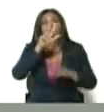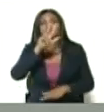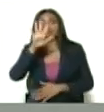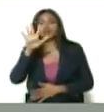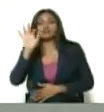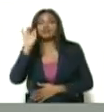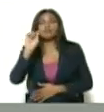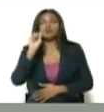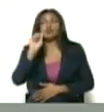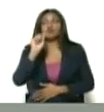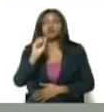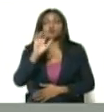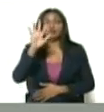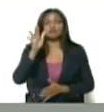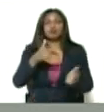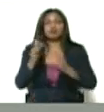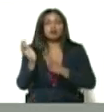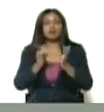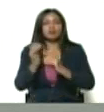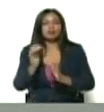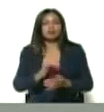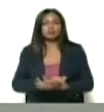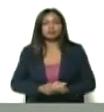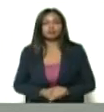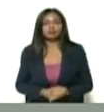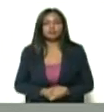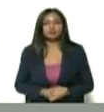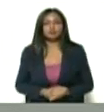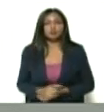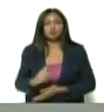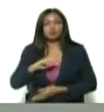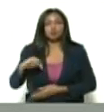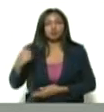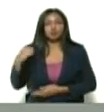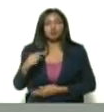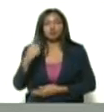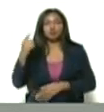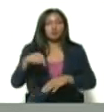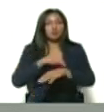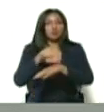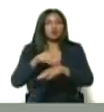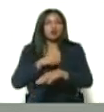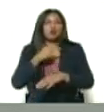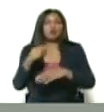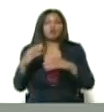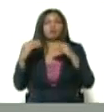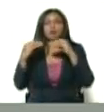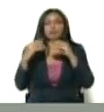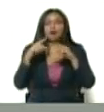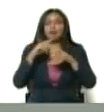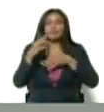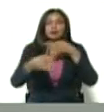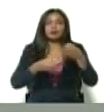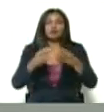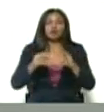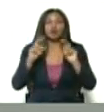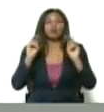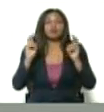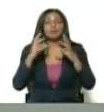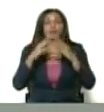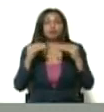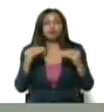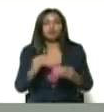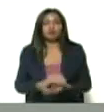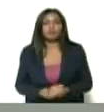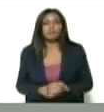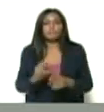9:35 de la noche del 5 de abril. Tuvimos una hora conversando. Creo que hemos tocado todos los temas, pero de